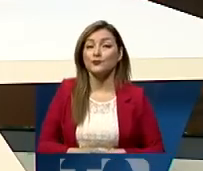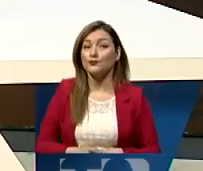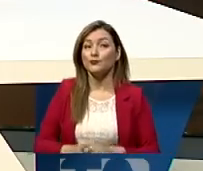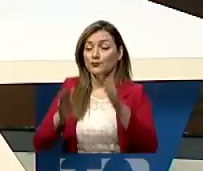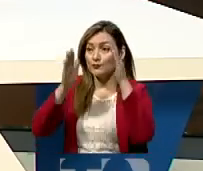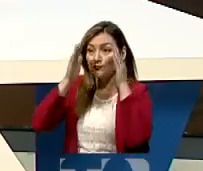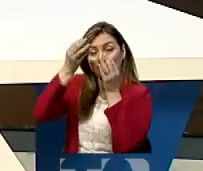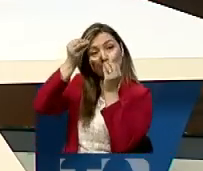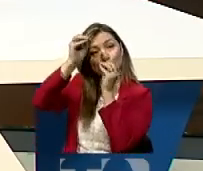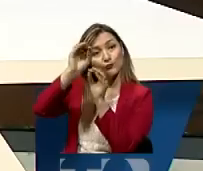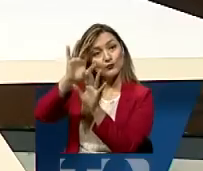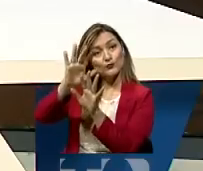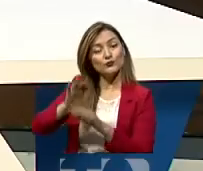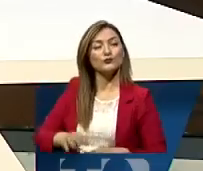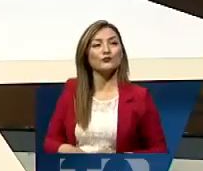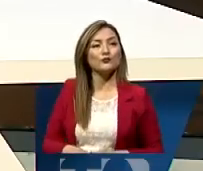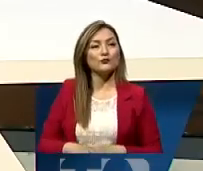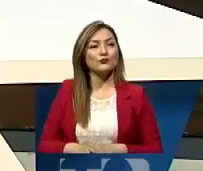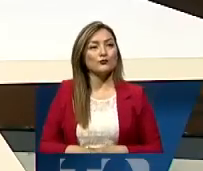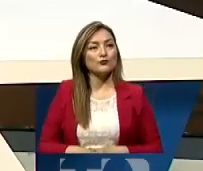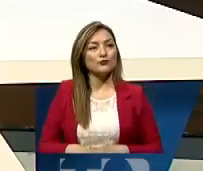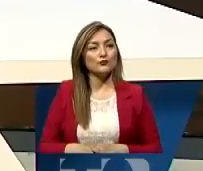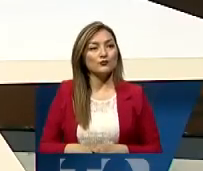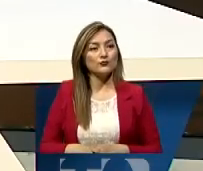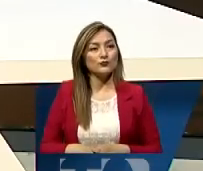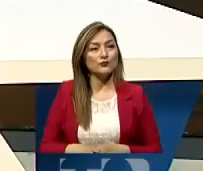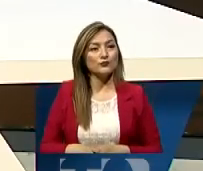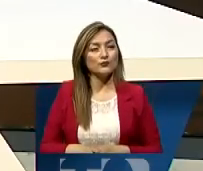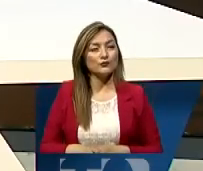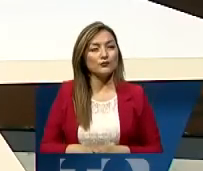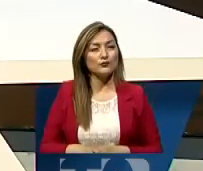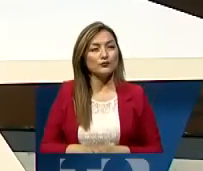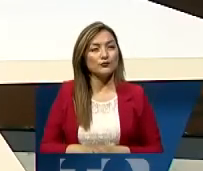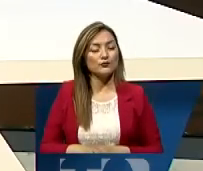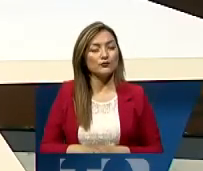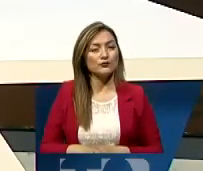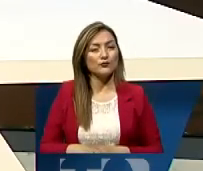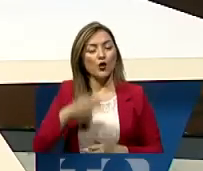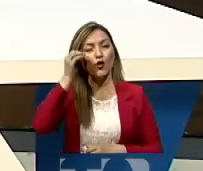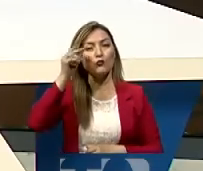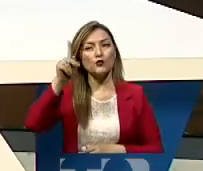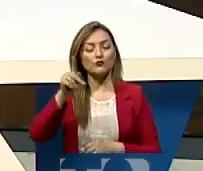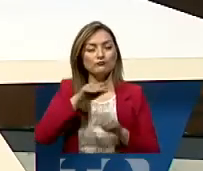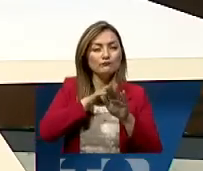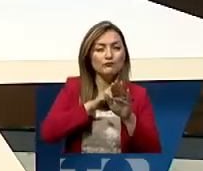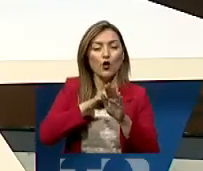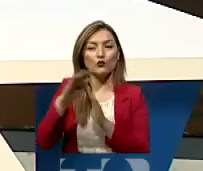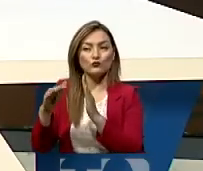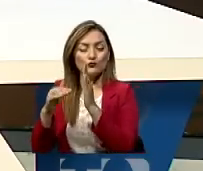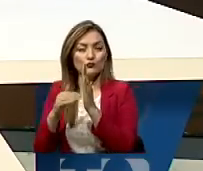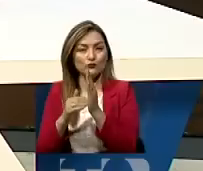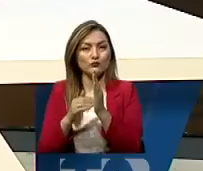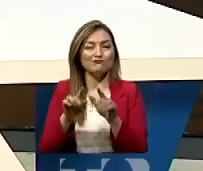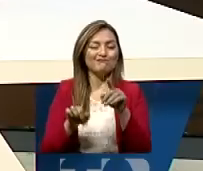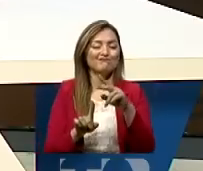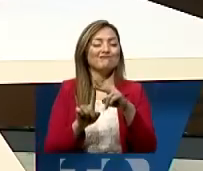de esta información. Sin duda una noticia, obviamente hay opiniones a favor y en contra y hay algunas excepciones que ya en breve les vamos a contar.